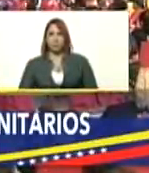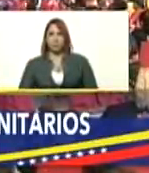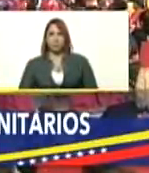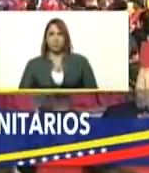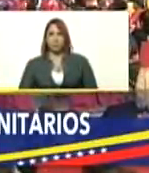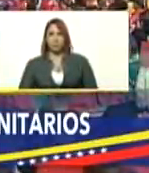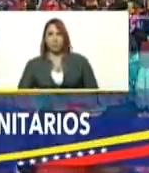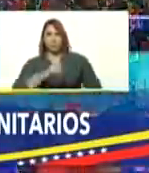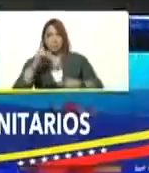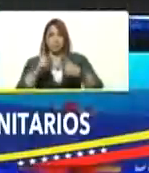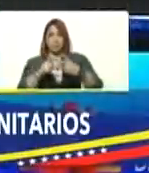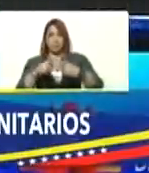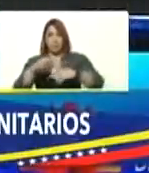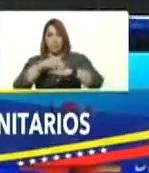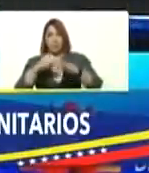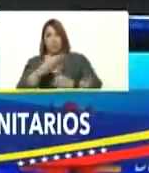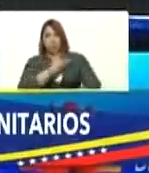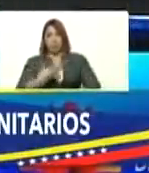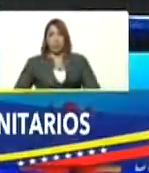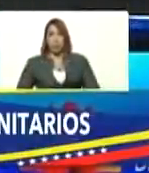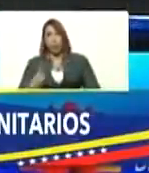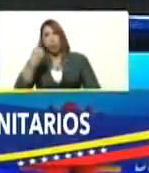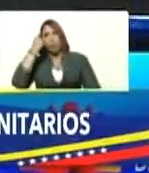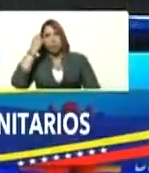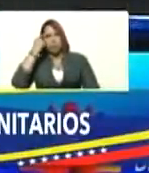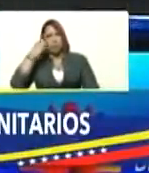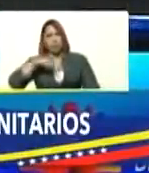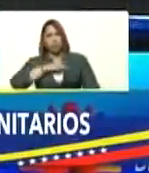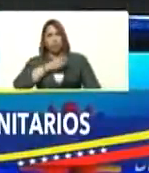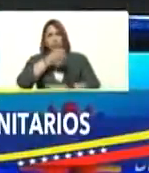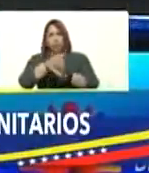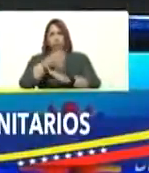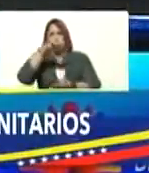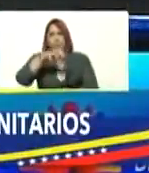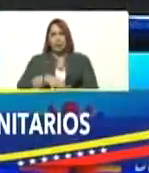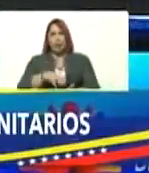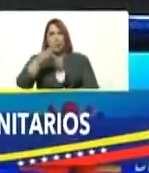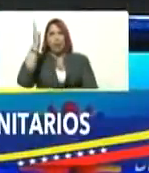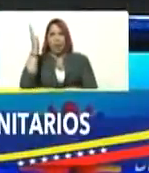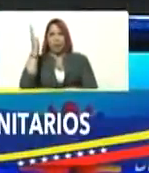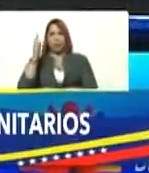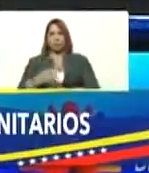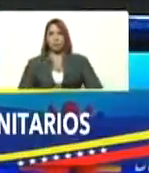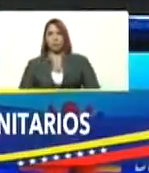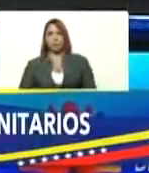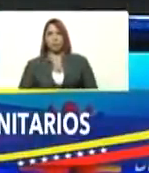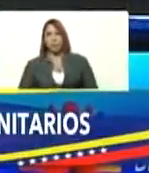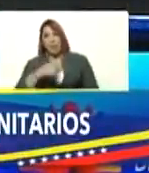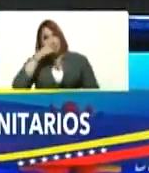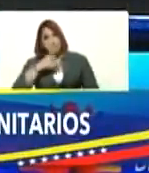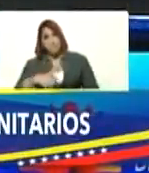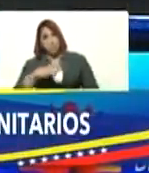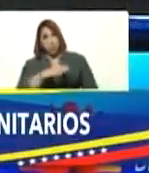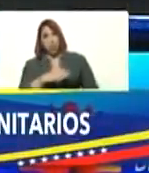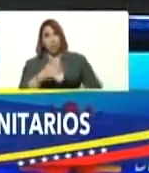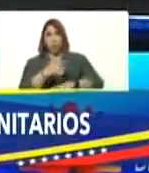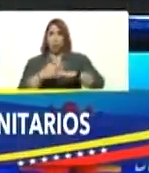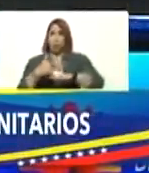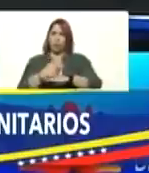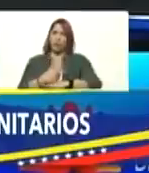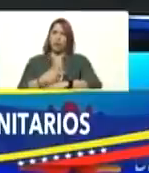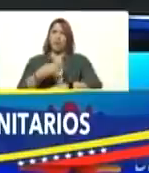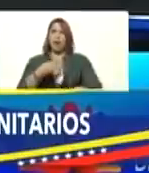Luego ministra de la presidencia, y un día fuimos al estado Lara, y el pueblo en Lara gobernaba Henry Falcón.